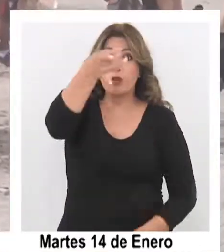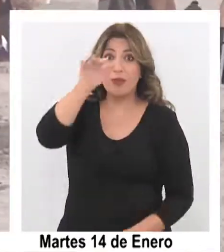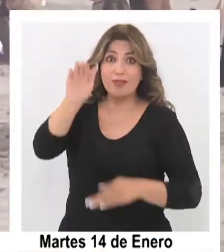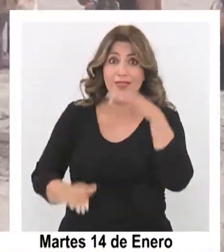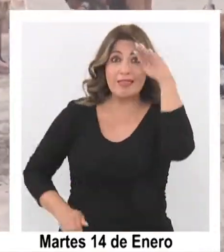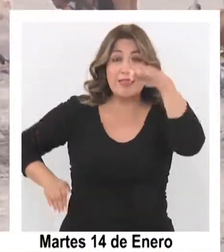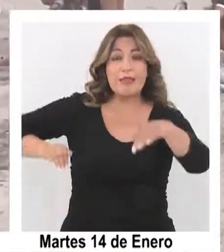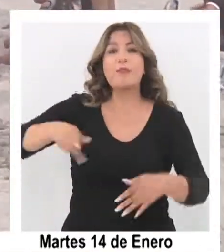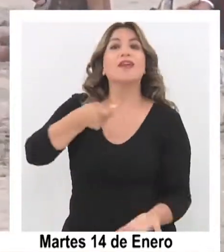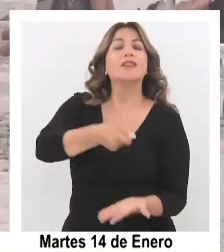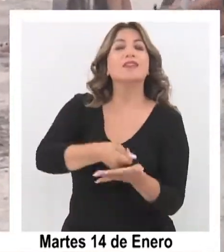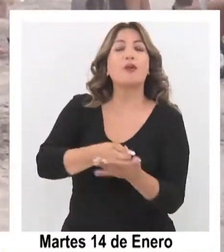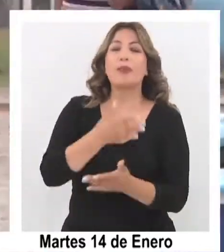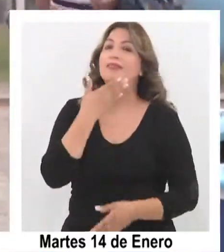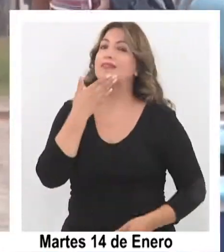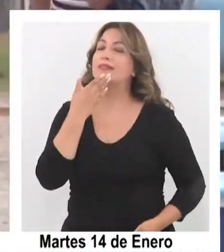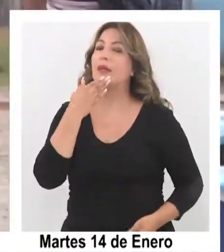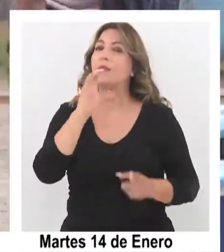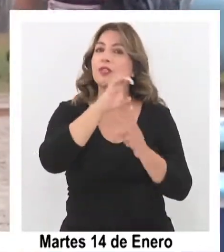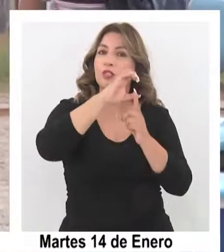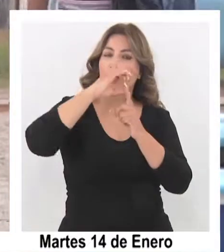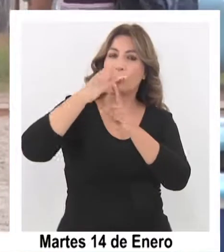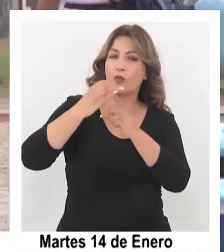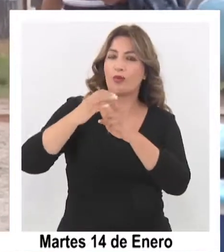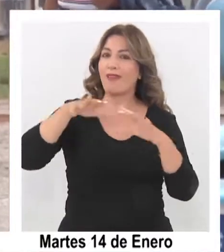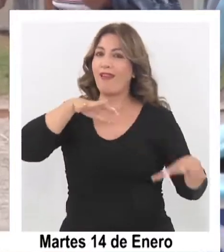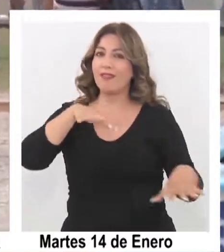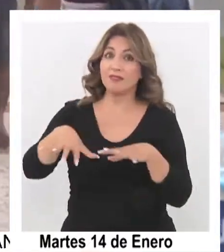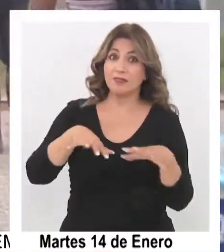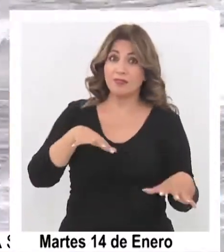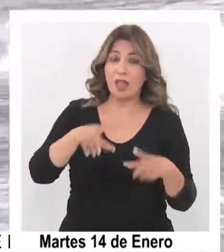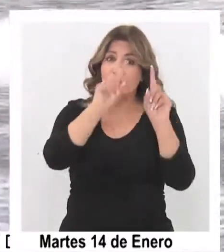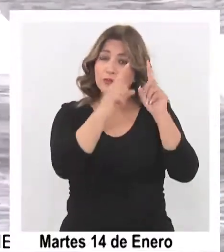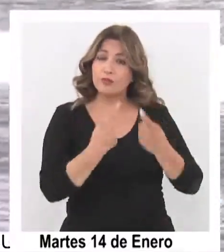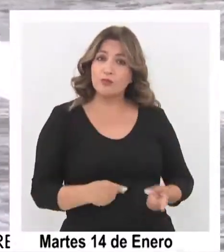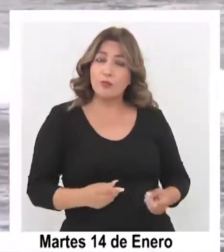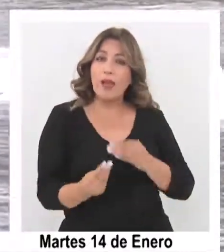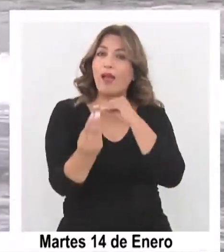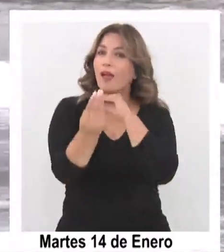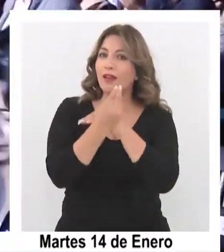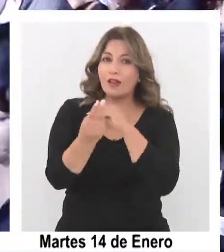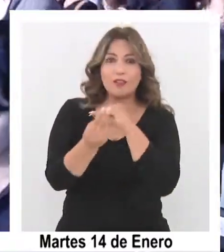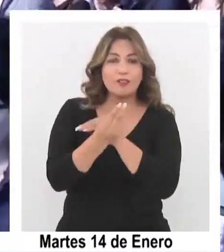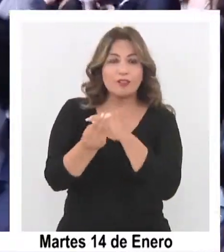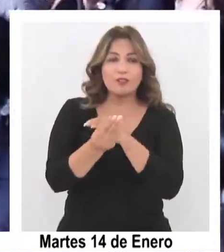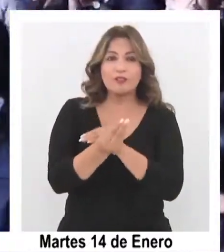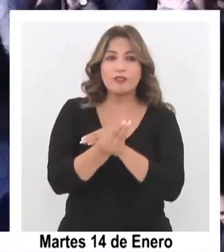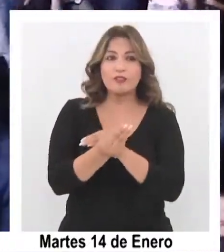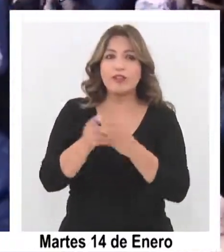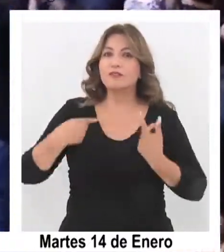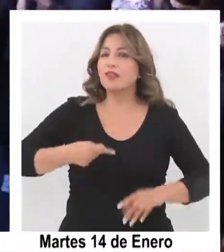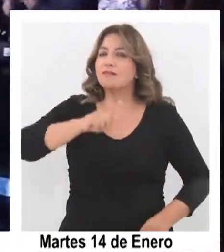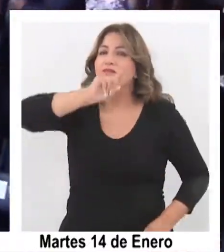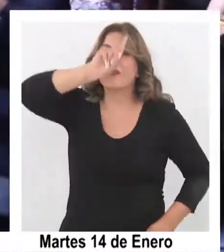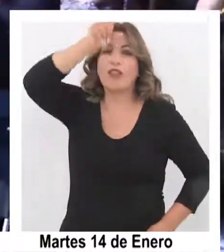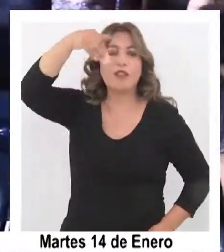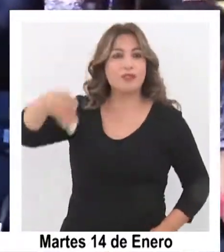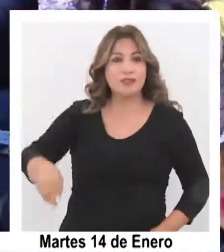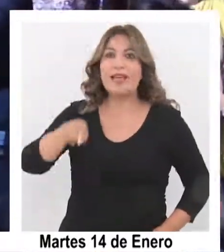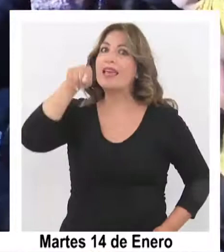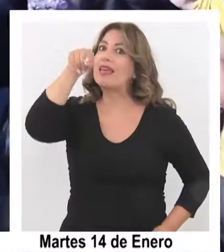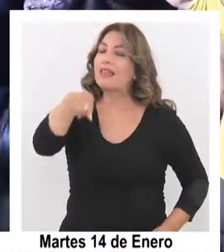turístico no solo de playas y de compras, sino también de cultura, eventos, música, gastronomía y